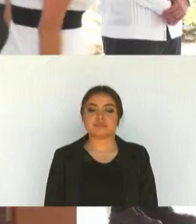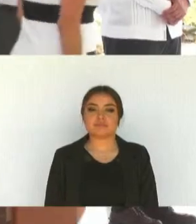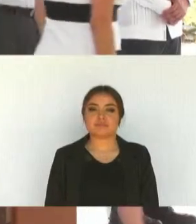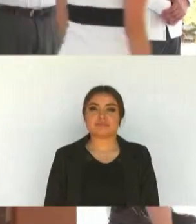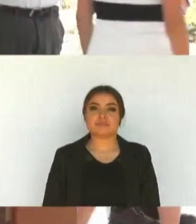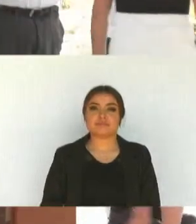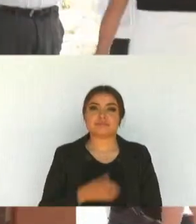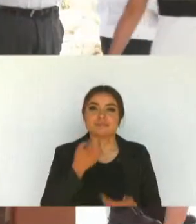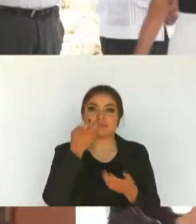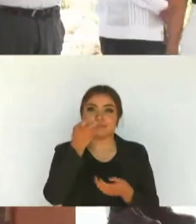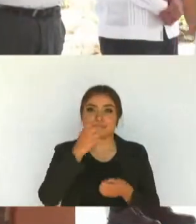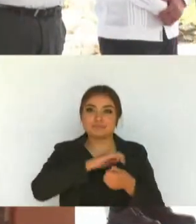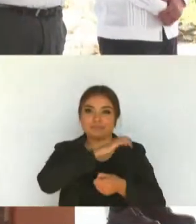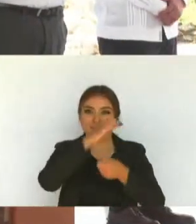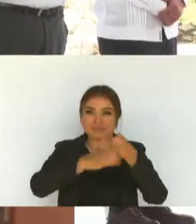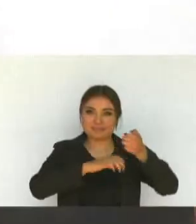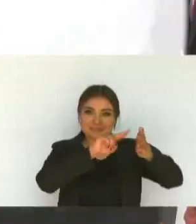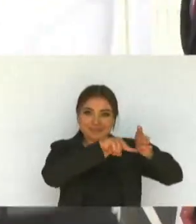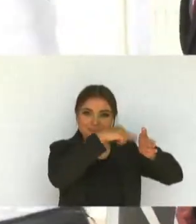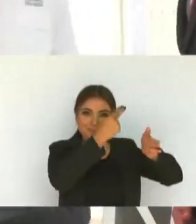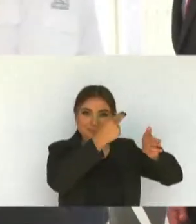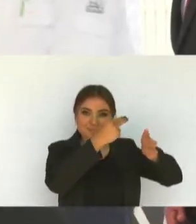Así finalizamos esta firma.